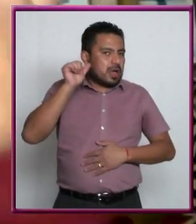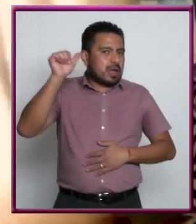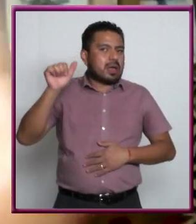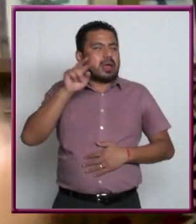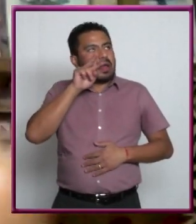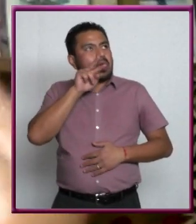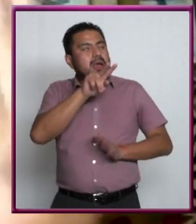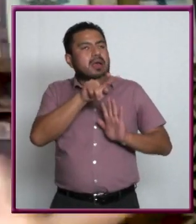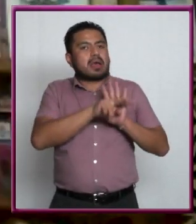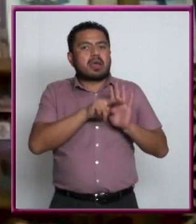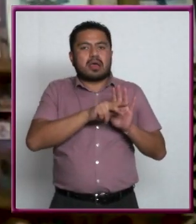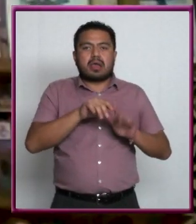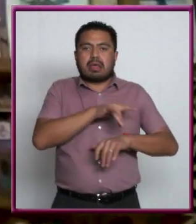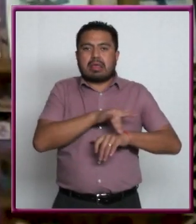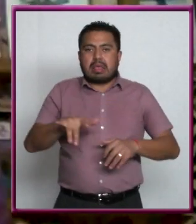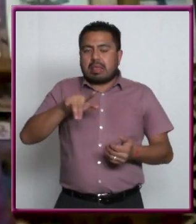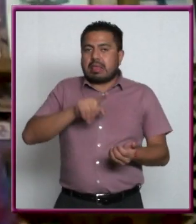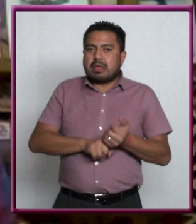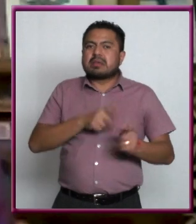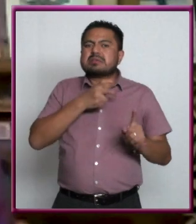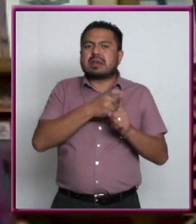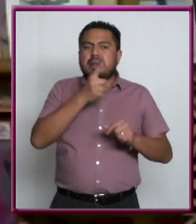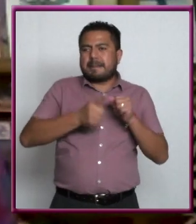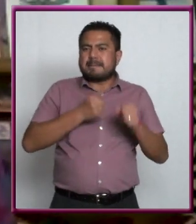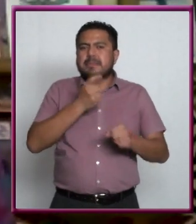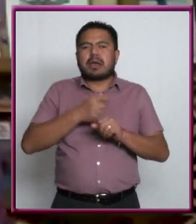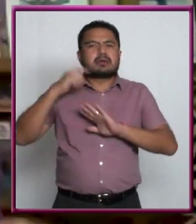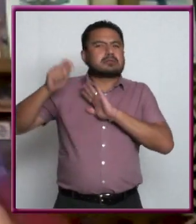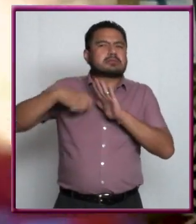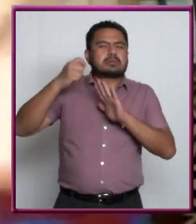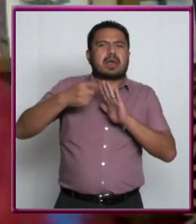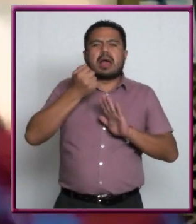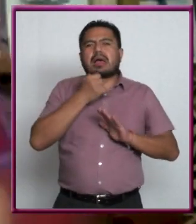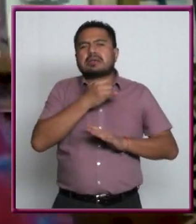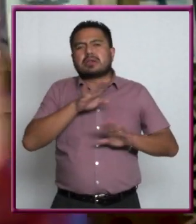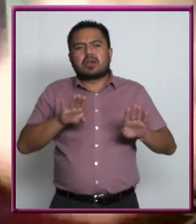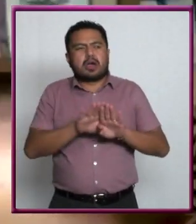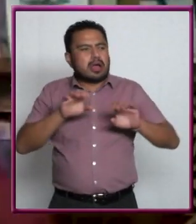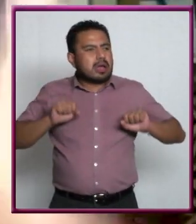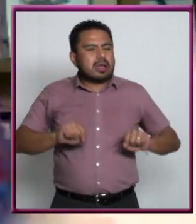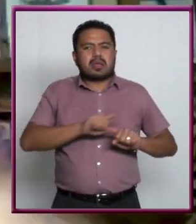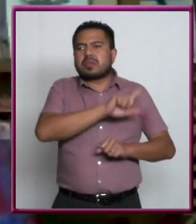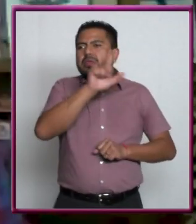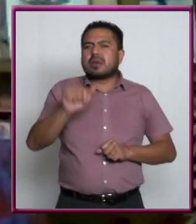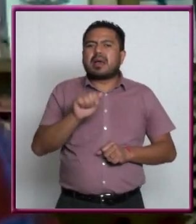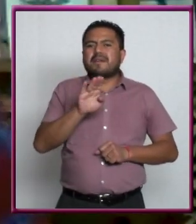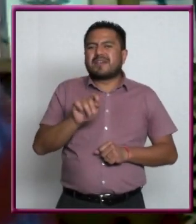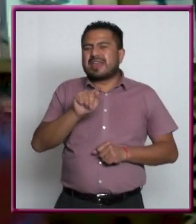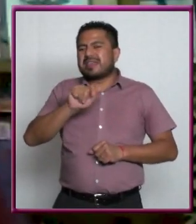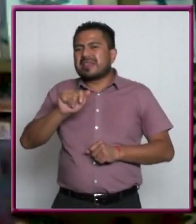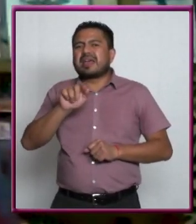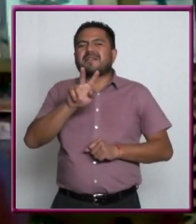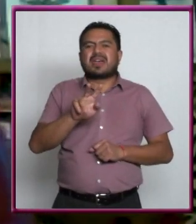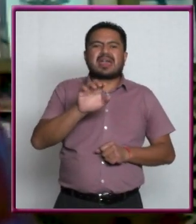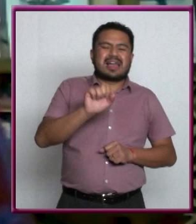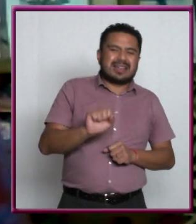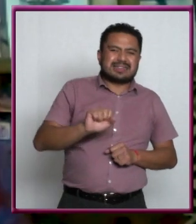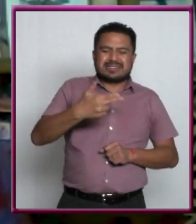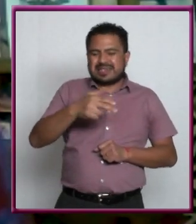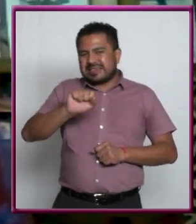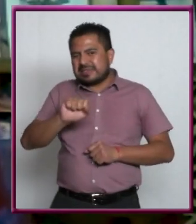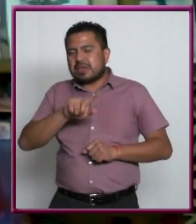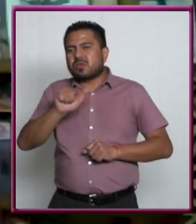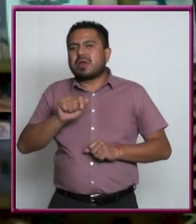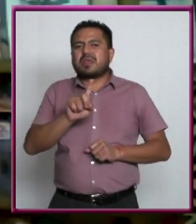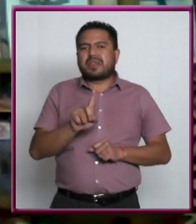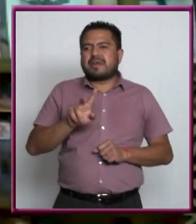contenidos audiovisuales de pornografía. Y eran primero cintas así de carrete, luego pasamos al beta, al